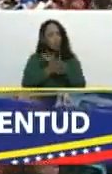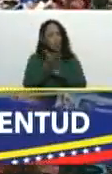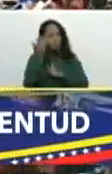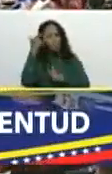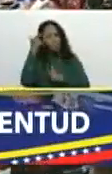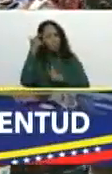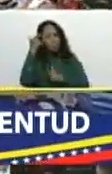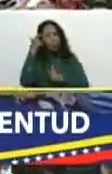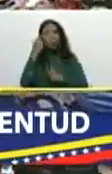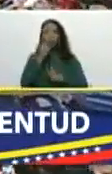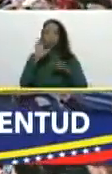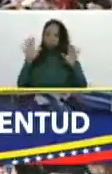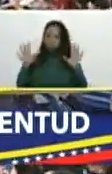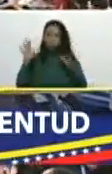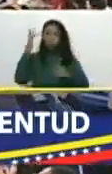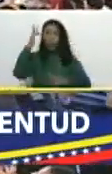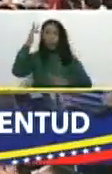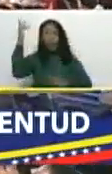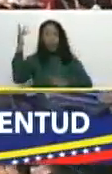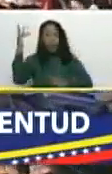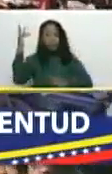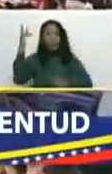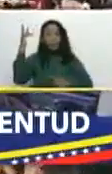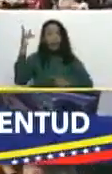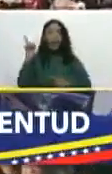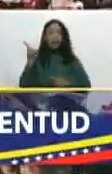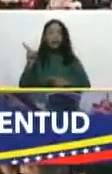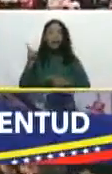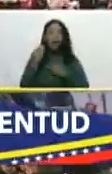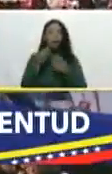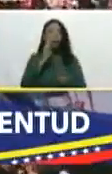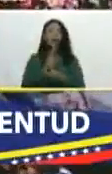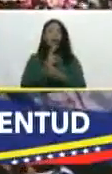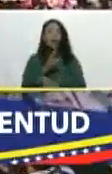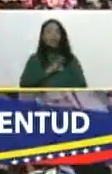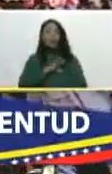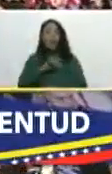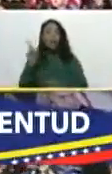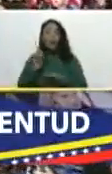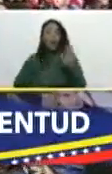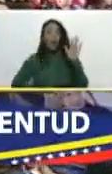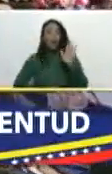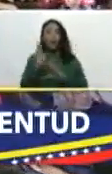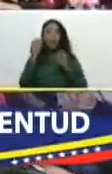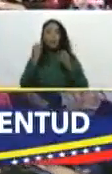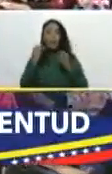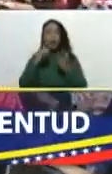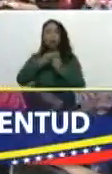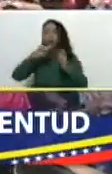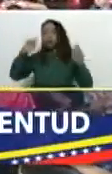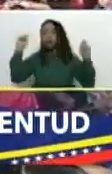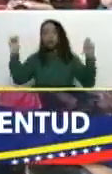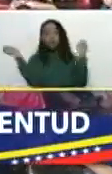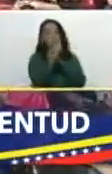Bueno, la inteligencia artificial, así como las redes sociales, ha llegado para cambiarlo